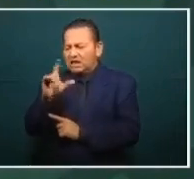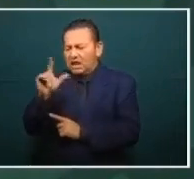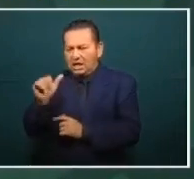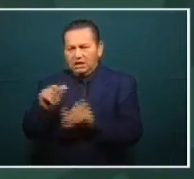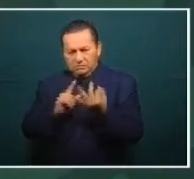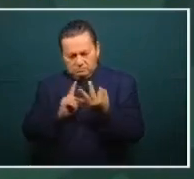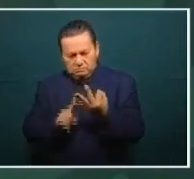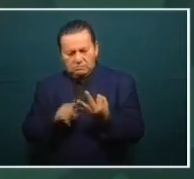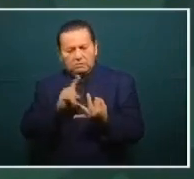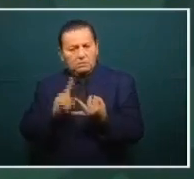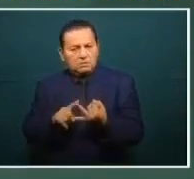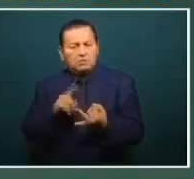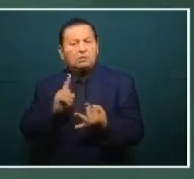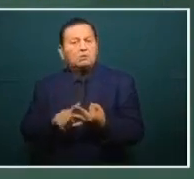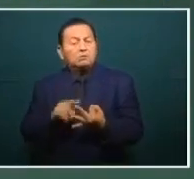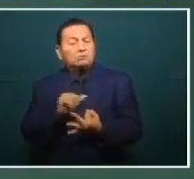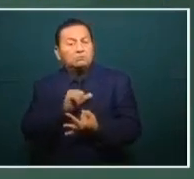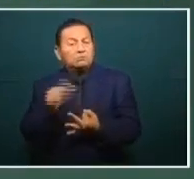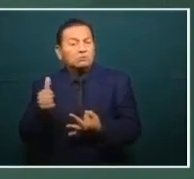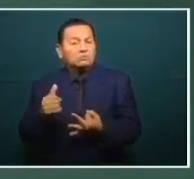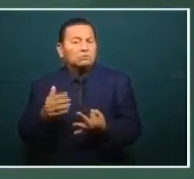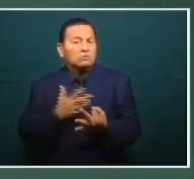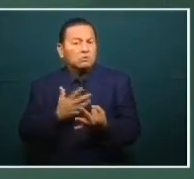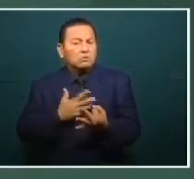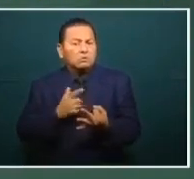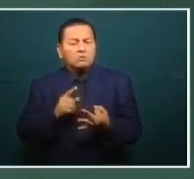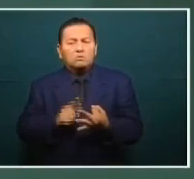Márquez, Economy Secretary